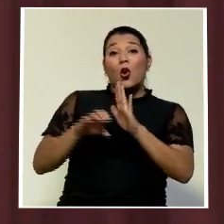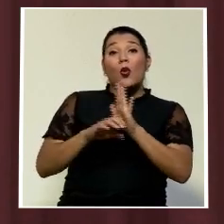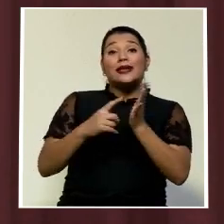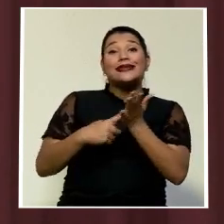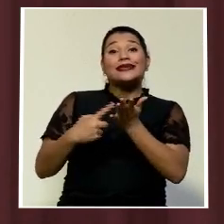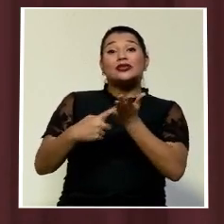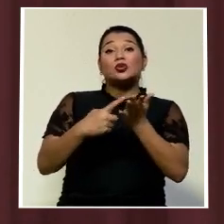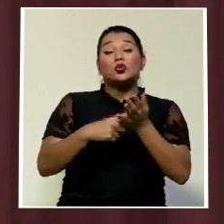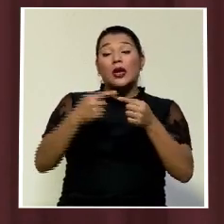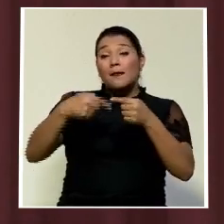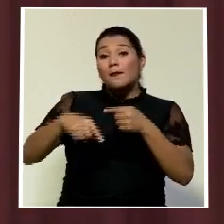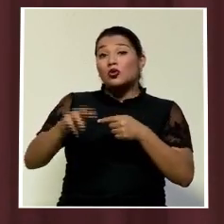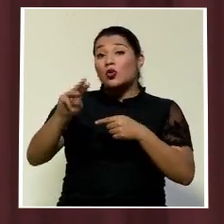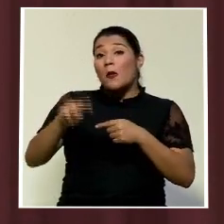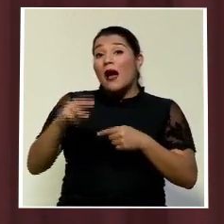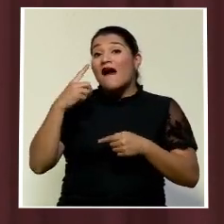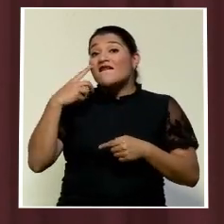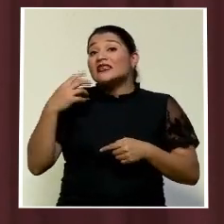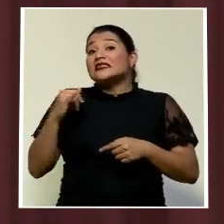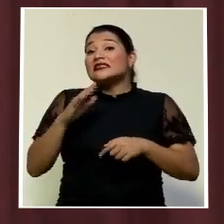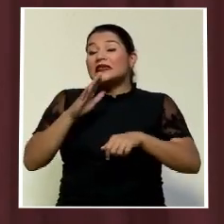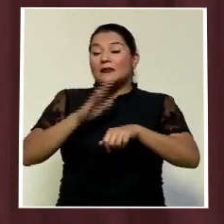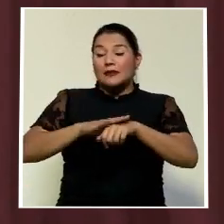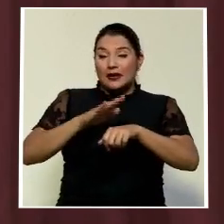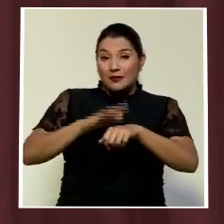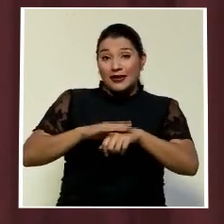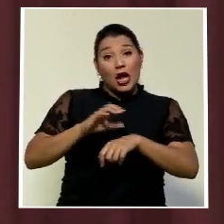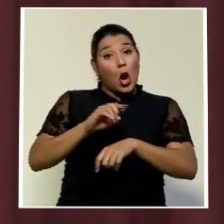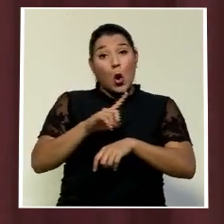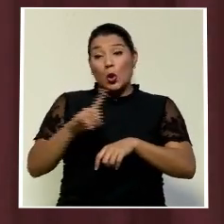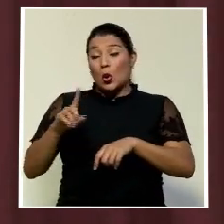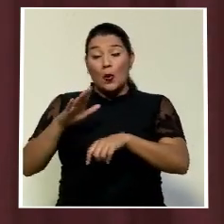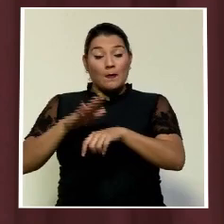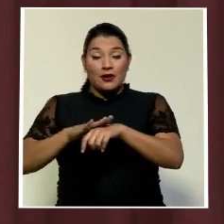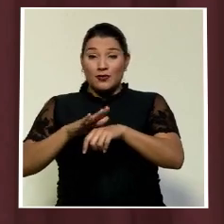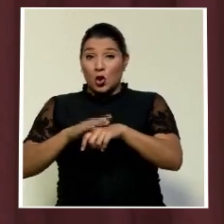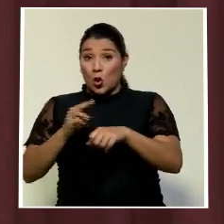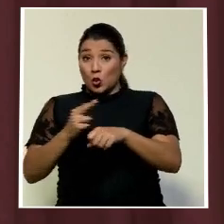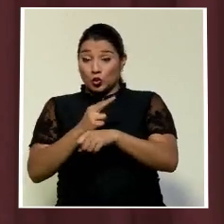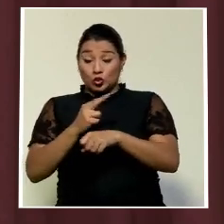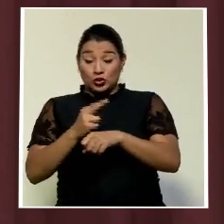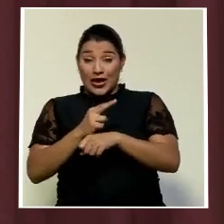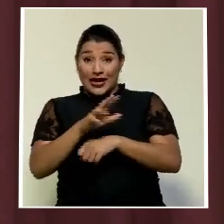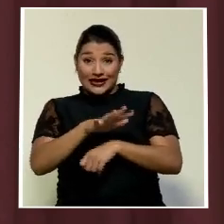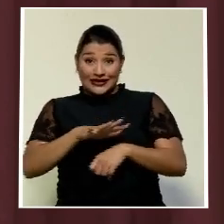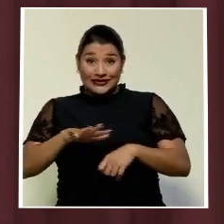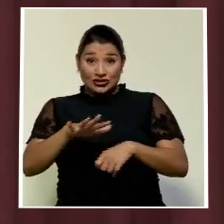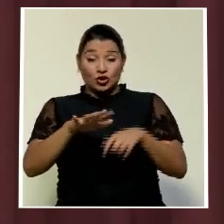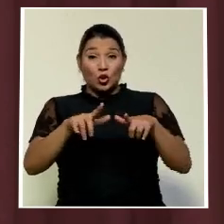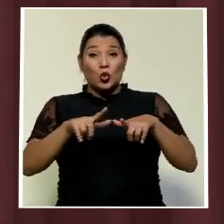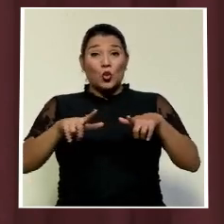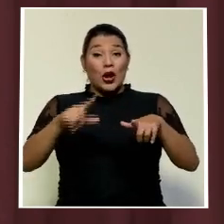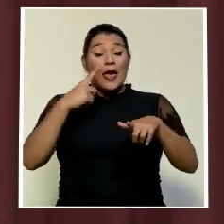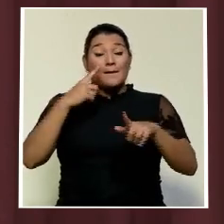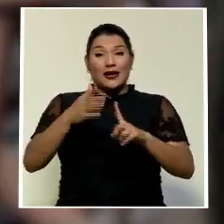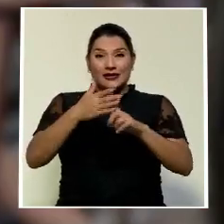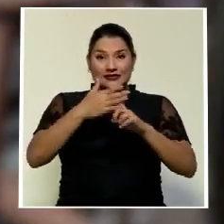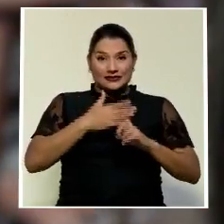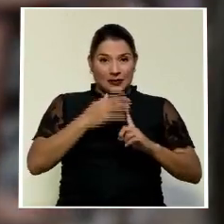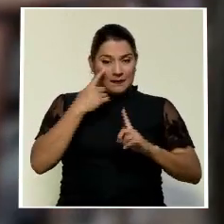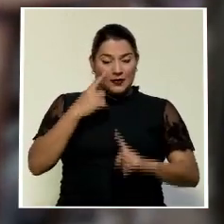próximo martes para ver si se puede permitir o no el uso de estos sitios para aislamiento.